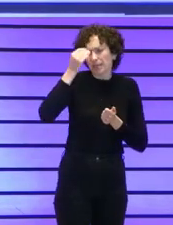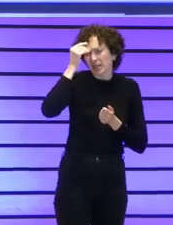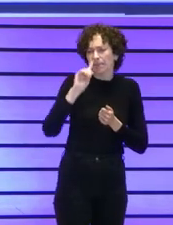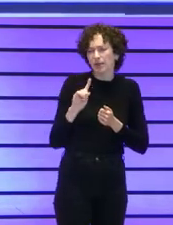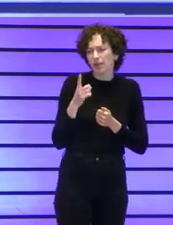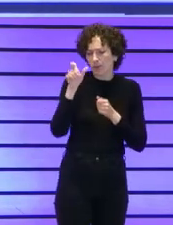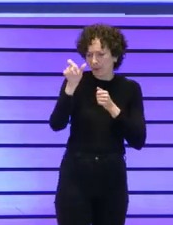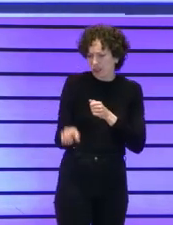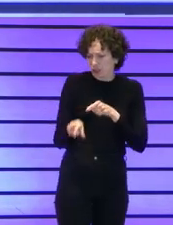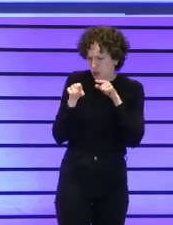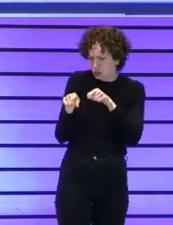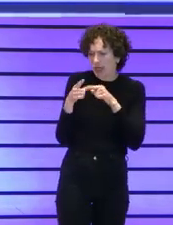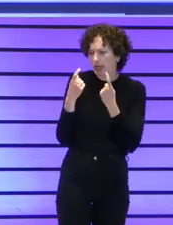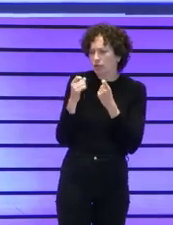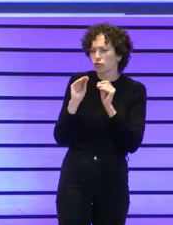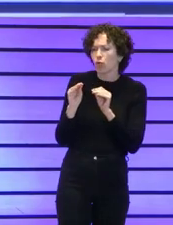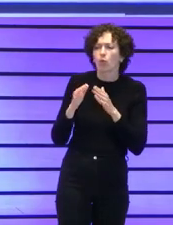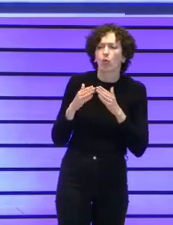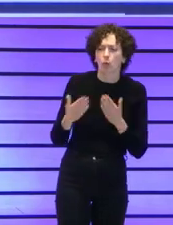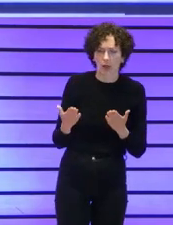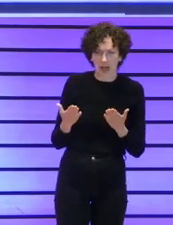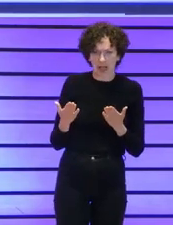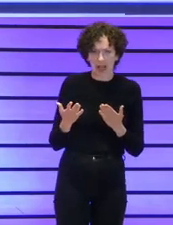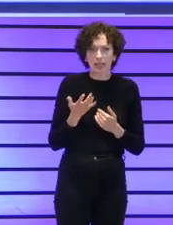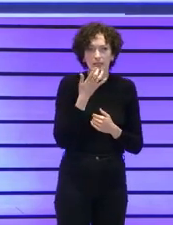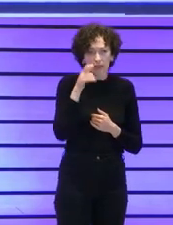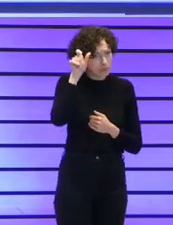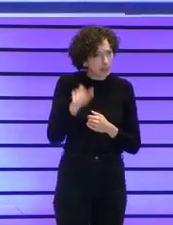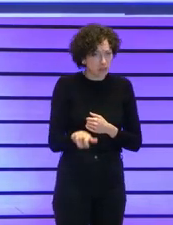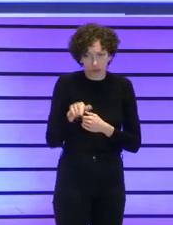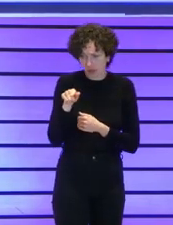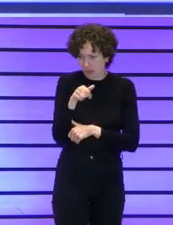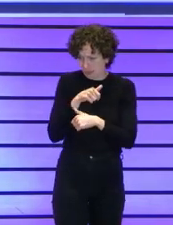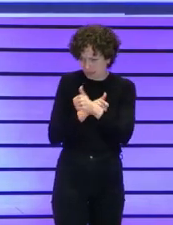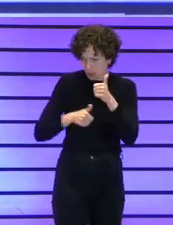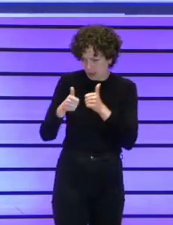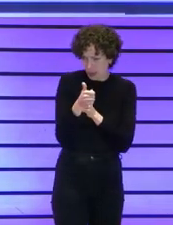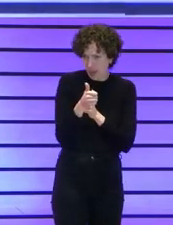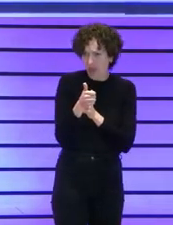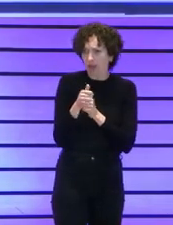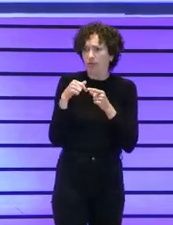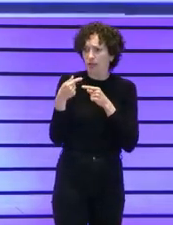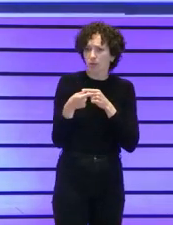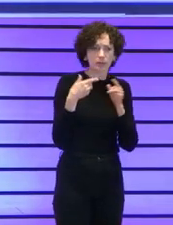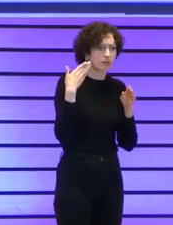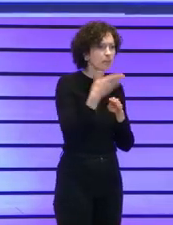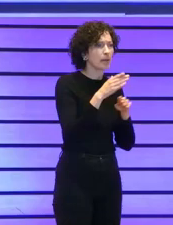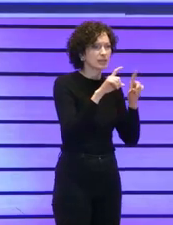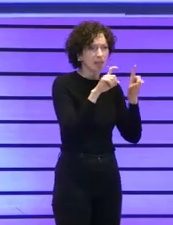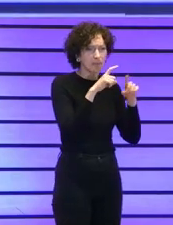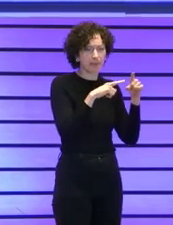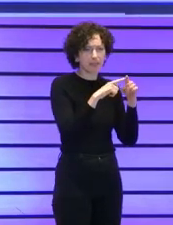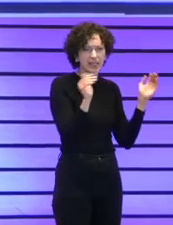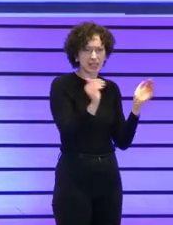en las necesidades de la persona. Y poner, si tú pones el foco en la persona cuando te aproximas a una pyme, ¿cómo cambia la